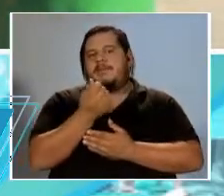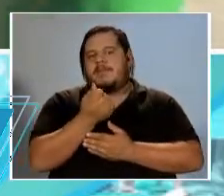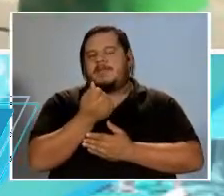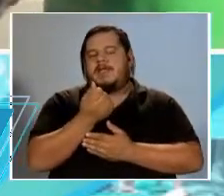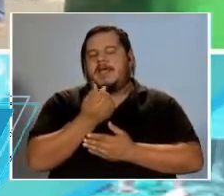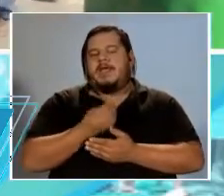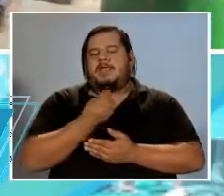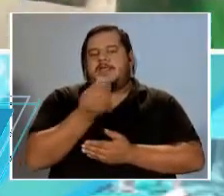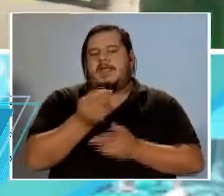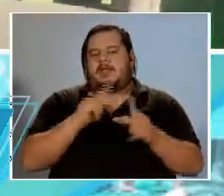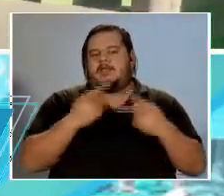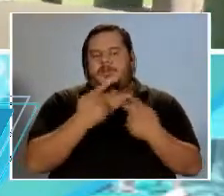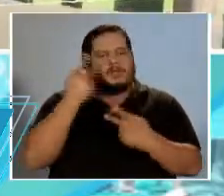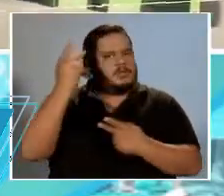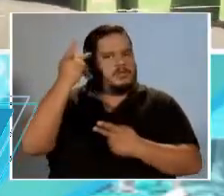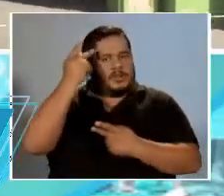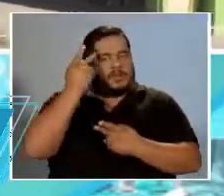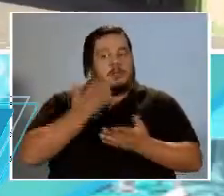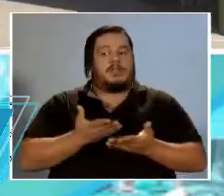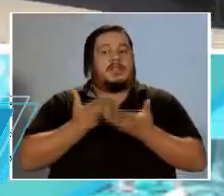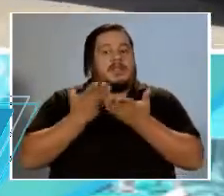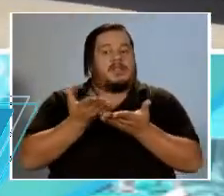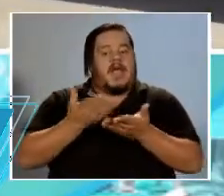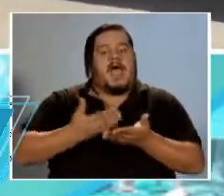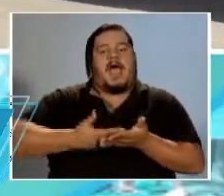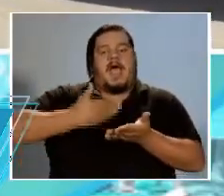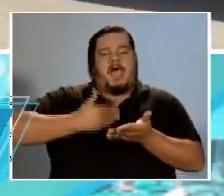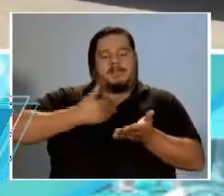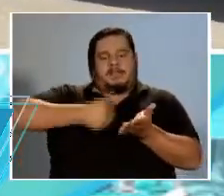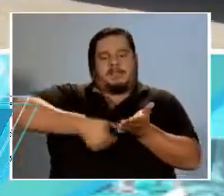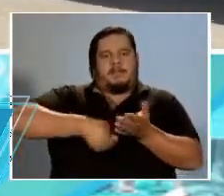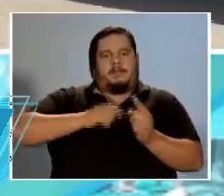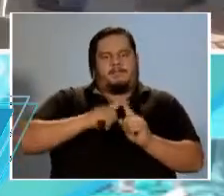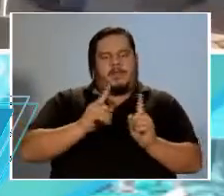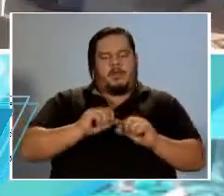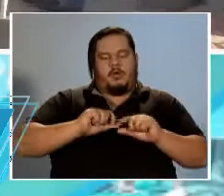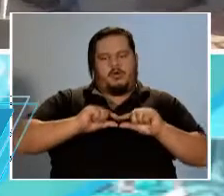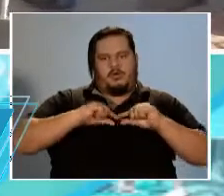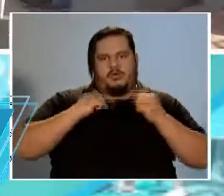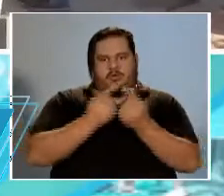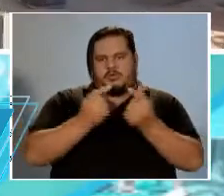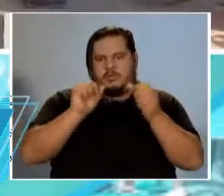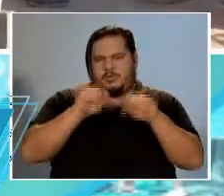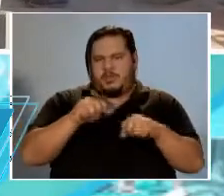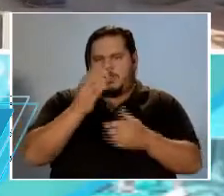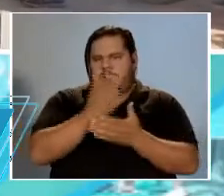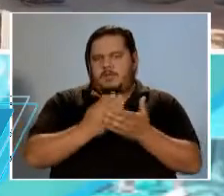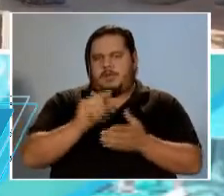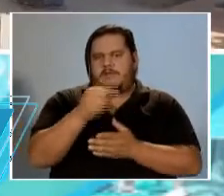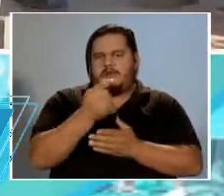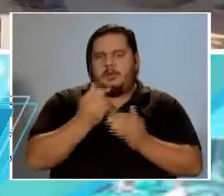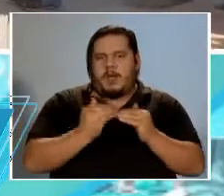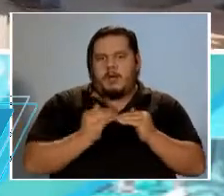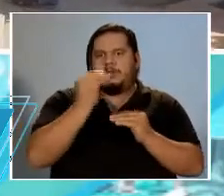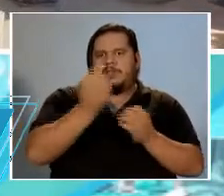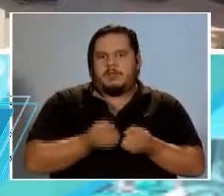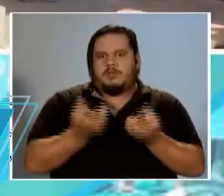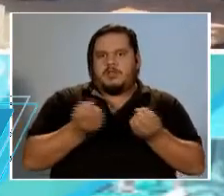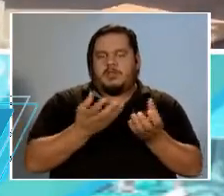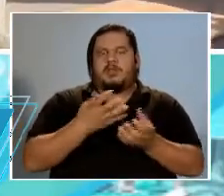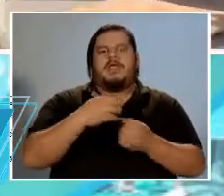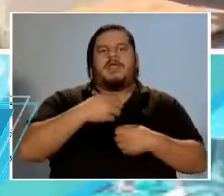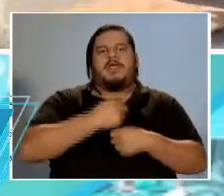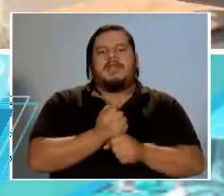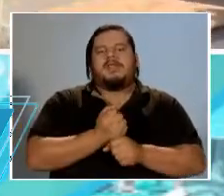se fija desde antes de la elección, lo cierto es que las agrupaciones podrían de alguna manera aumentar sus gastos y hacer más gastos en